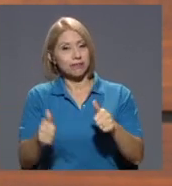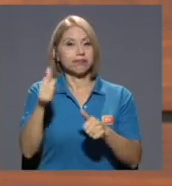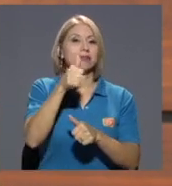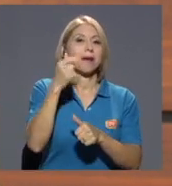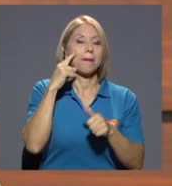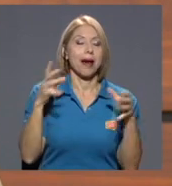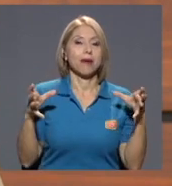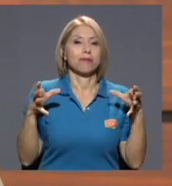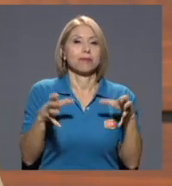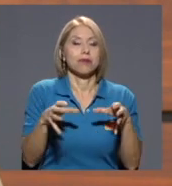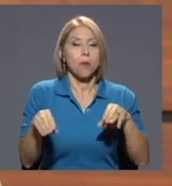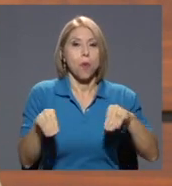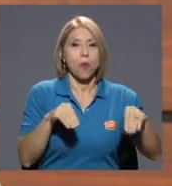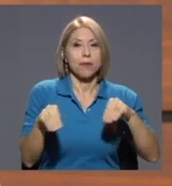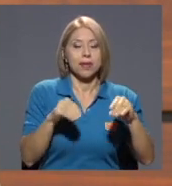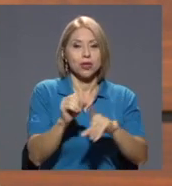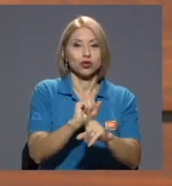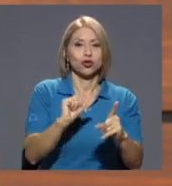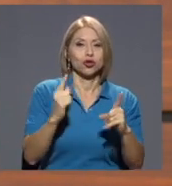sindical